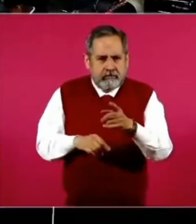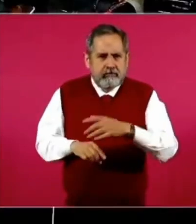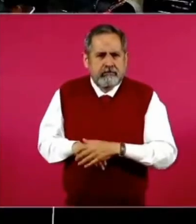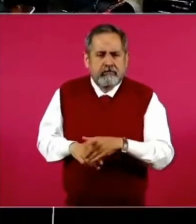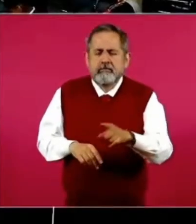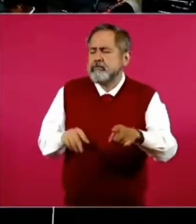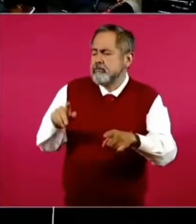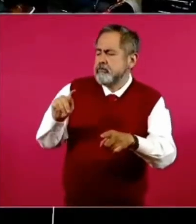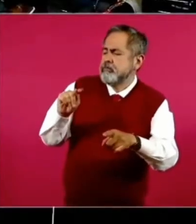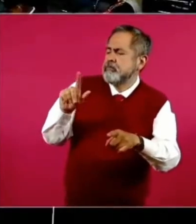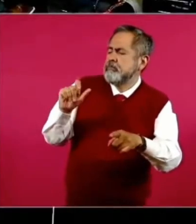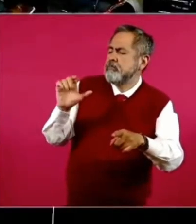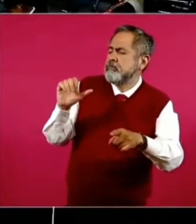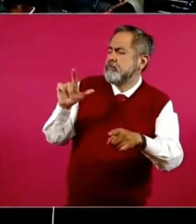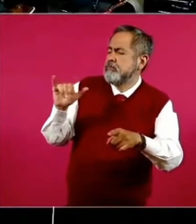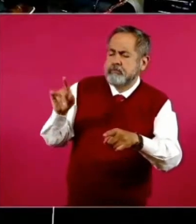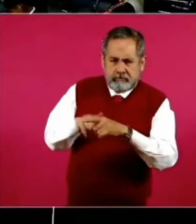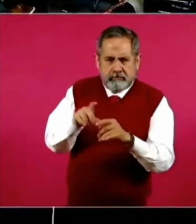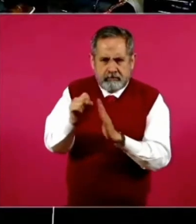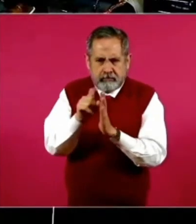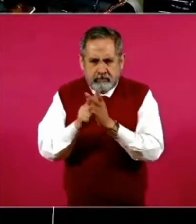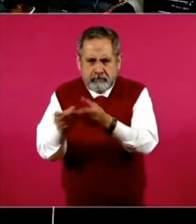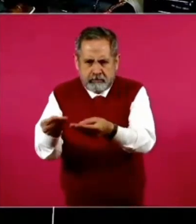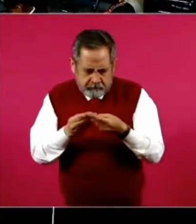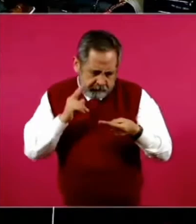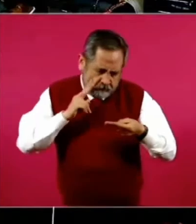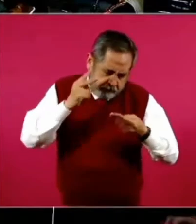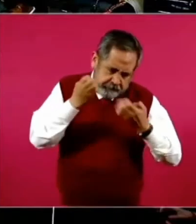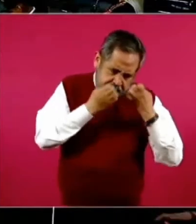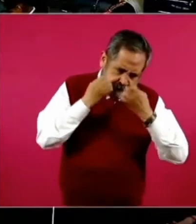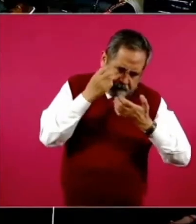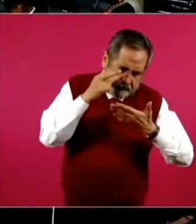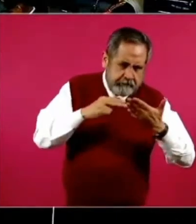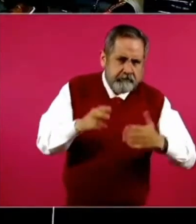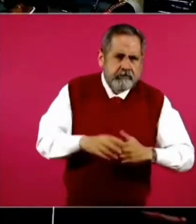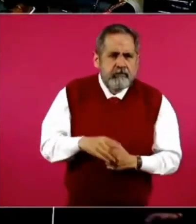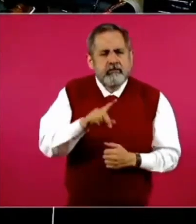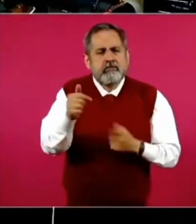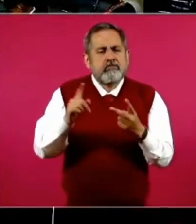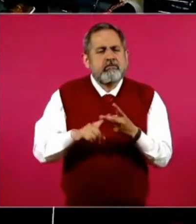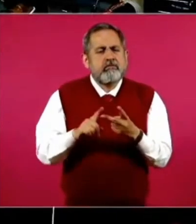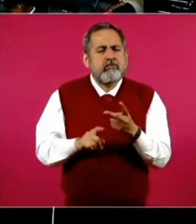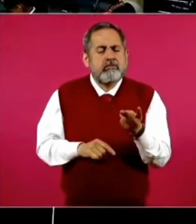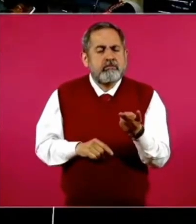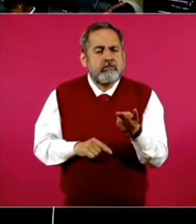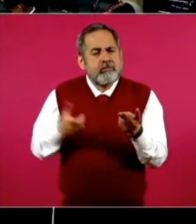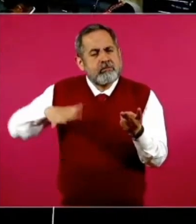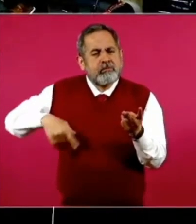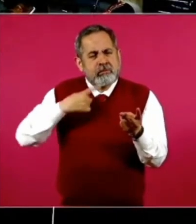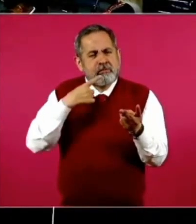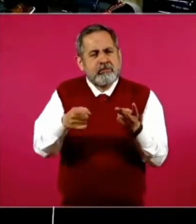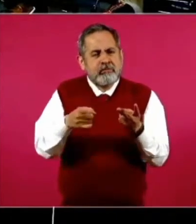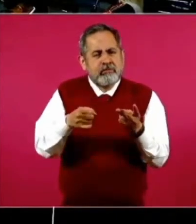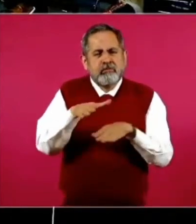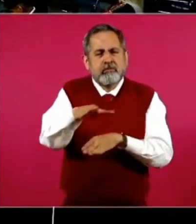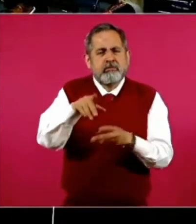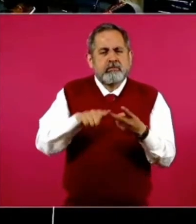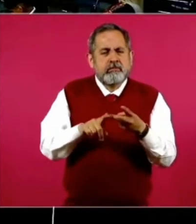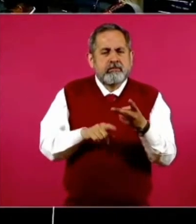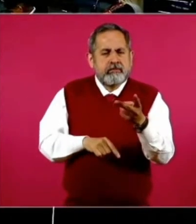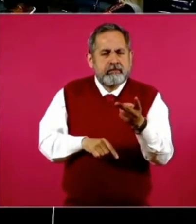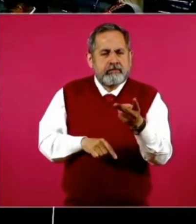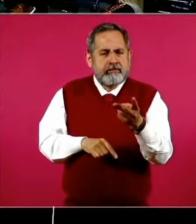Tlaxcalilla. Sí, la solicitud y lo vemos. Lo otro que mencionabas